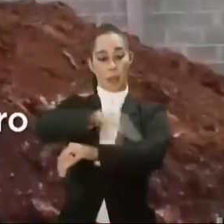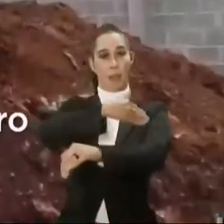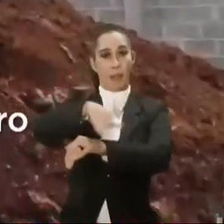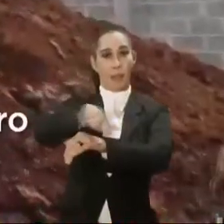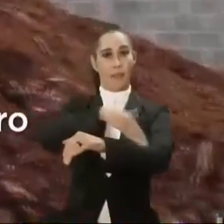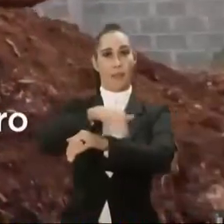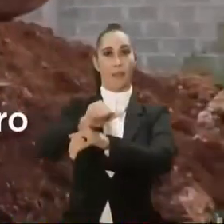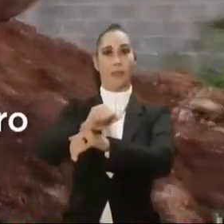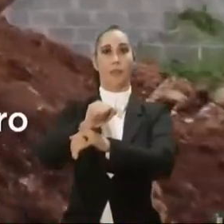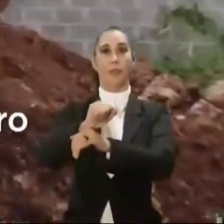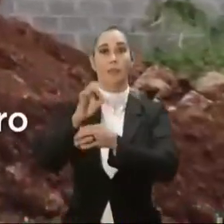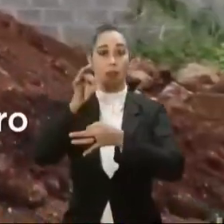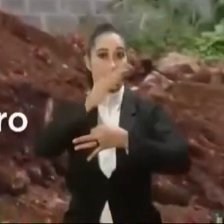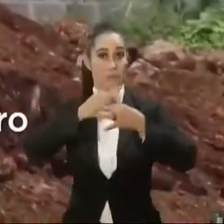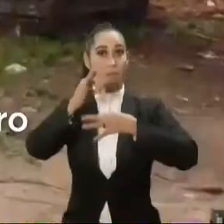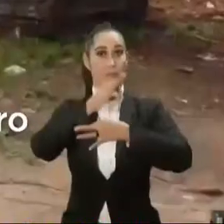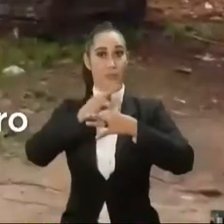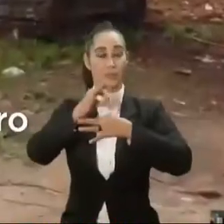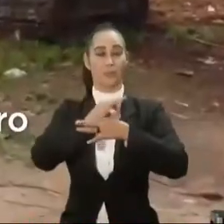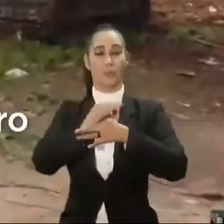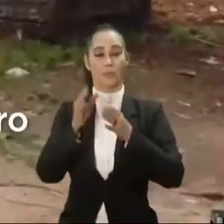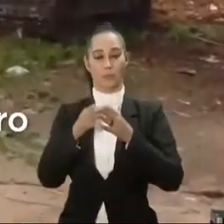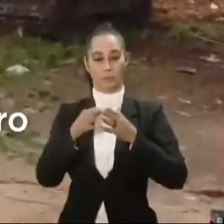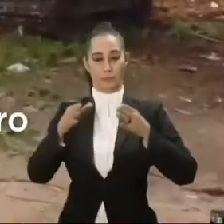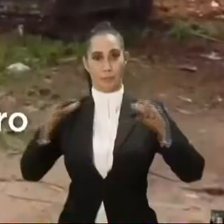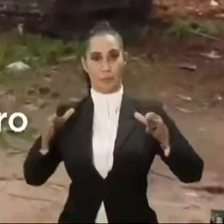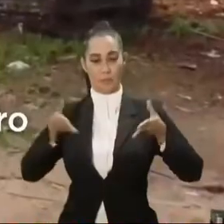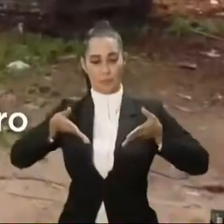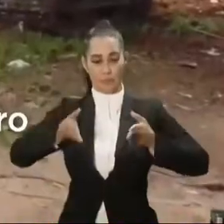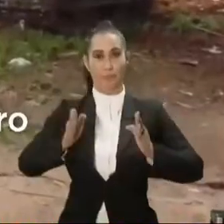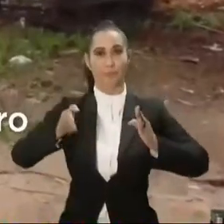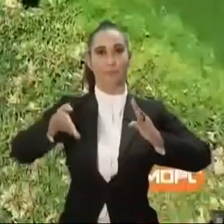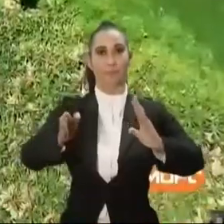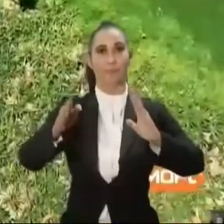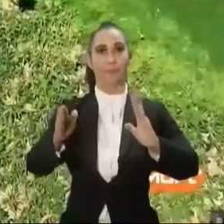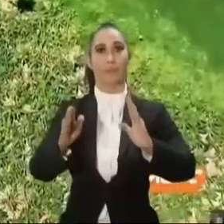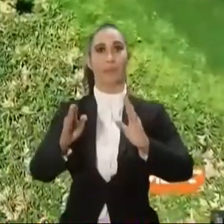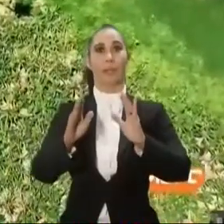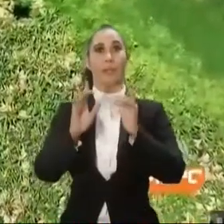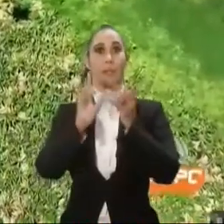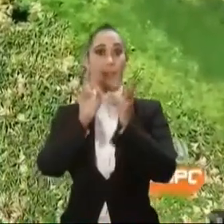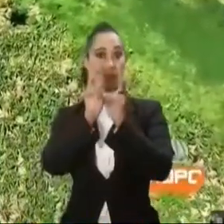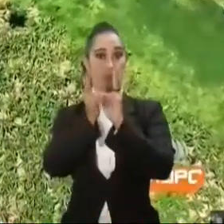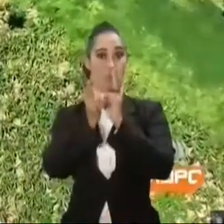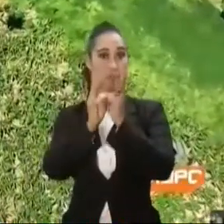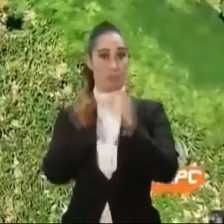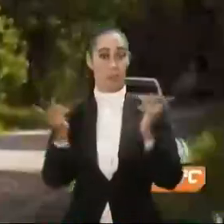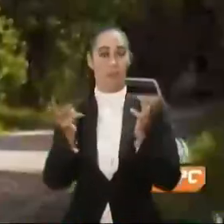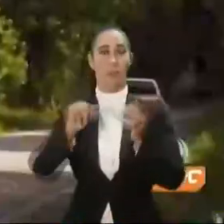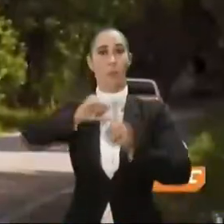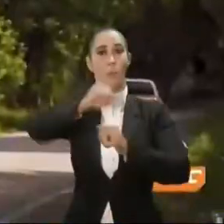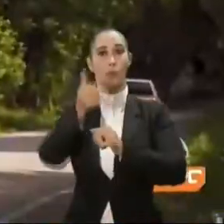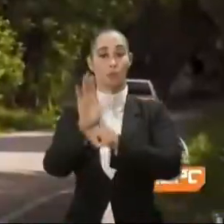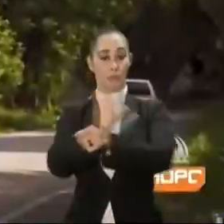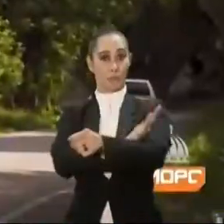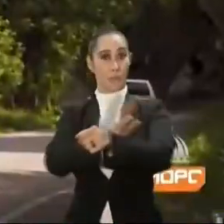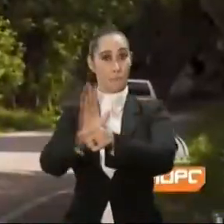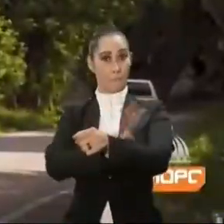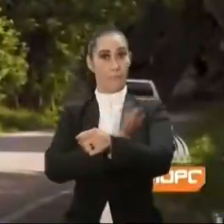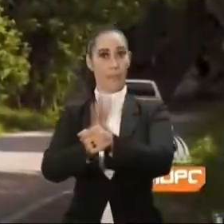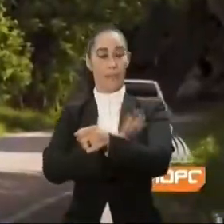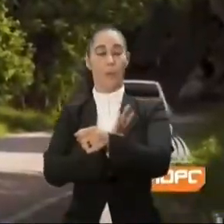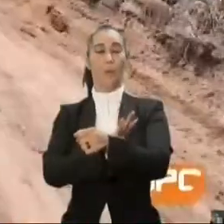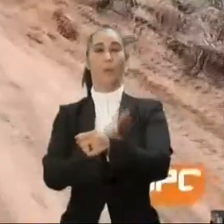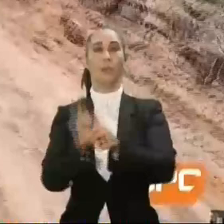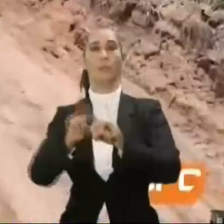de Circunvalación de San Francisco de Macorís la ampliación de la carretera de San Isidro la carretera Barahona enriquillo